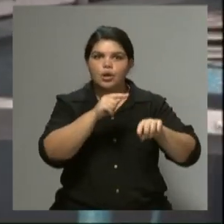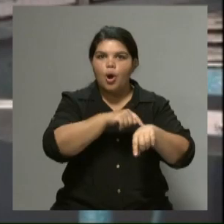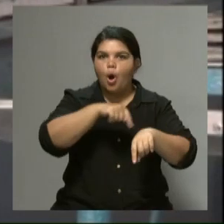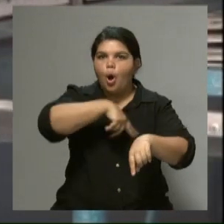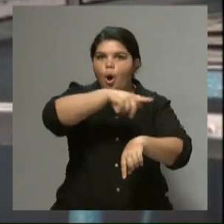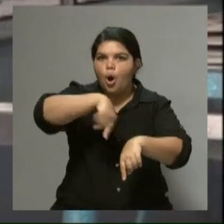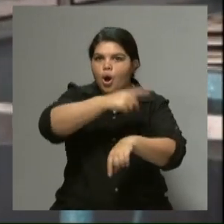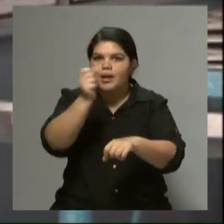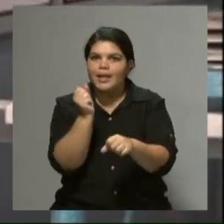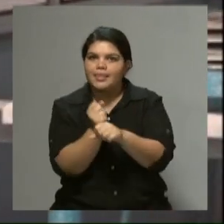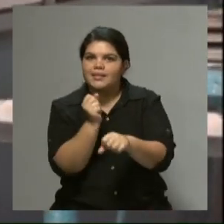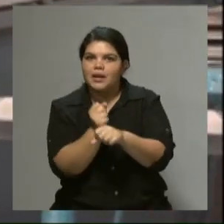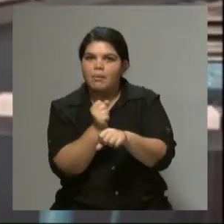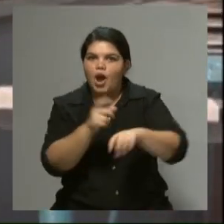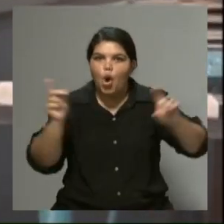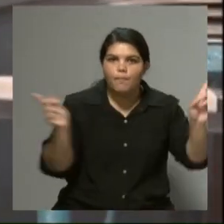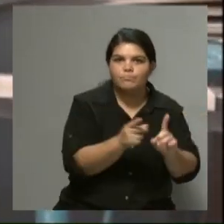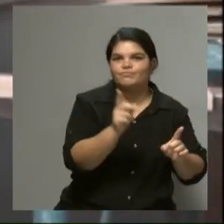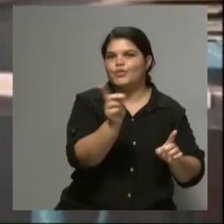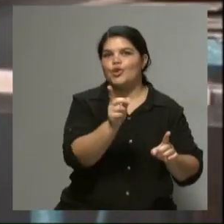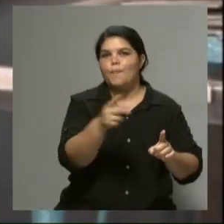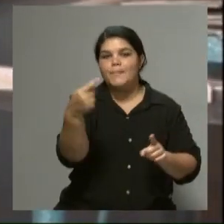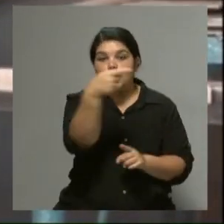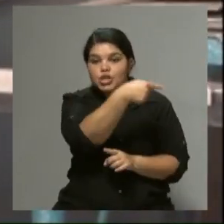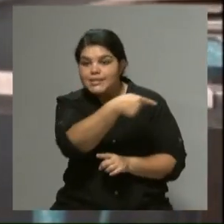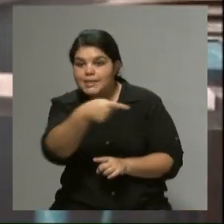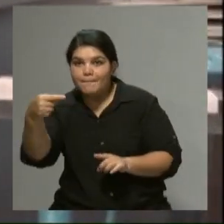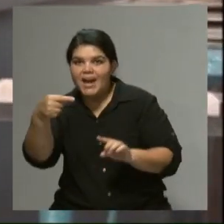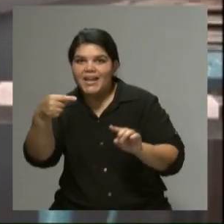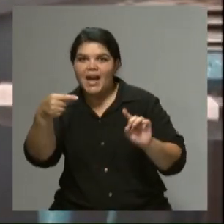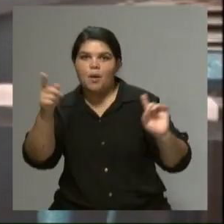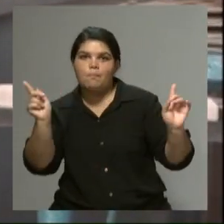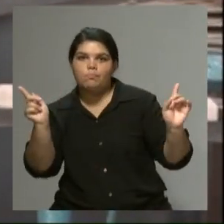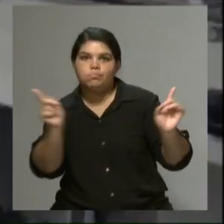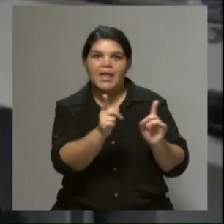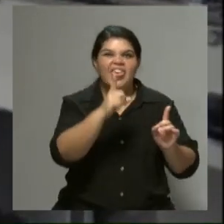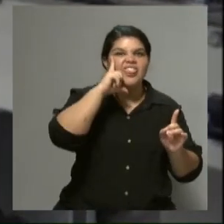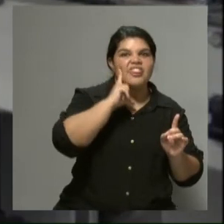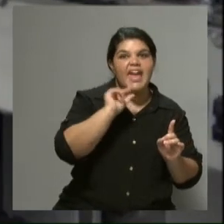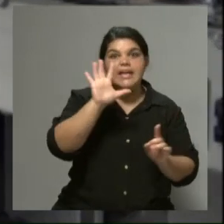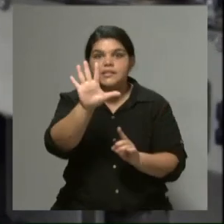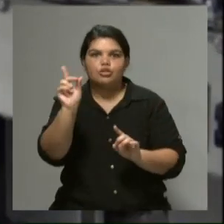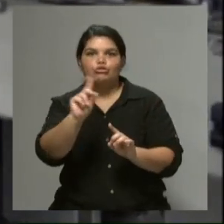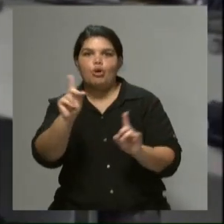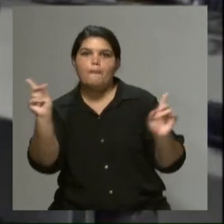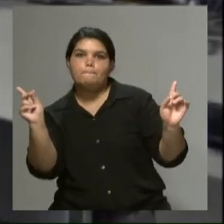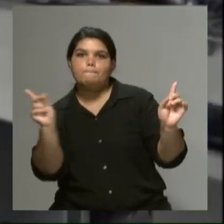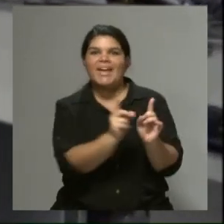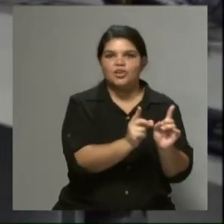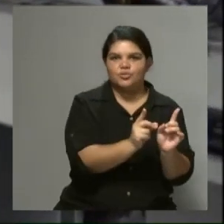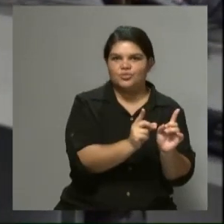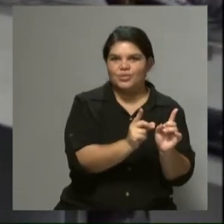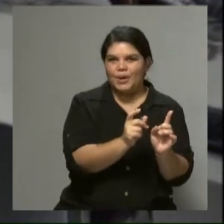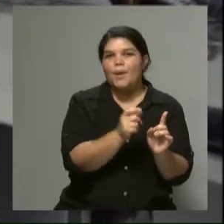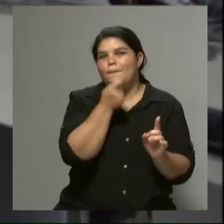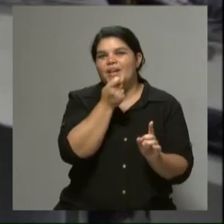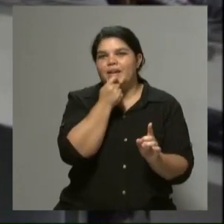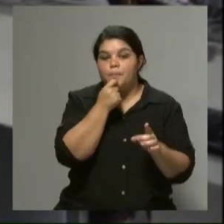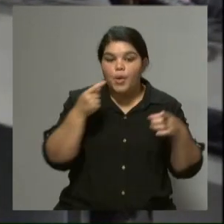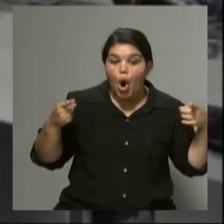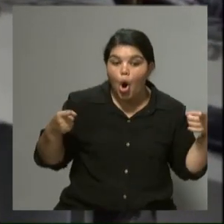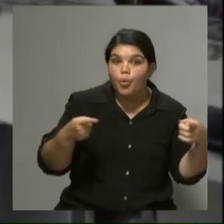de la semana laboral. Justamente uno, si se pone a ver la letra chica, por definirlo de alguna manera, ellos dicen, bueno, te sacamos un día, pero tenés que cumplir el objetivo. Decías vos